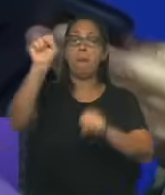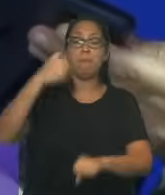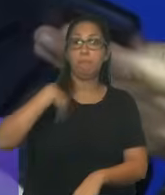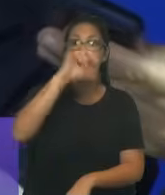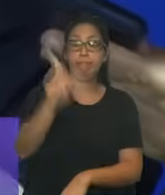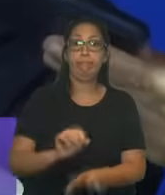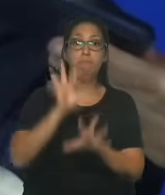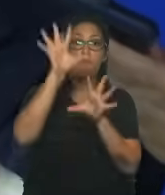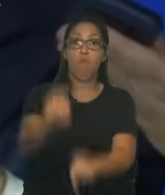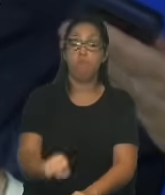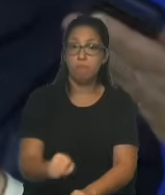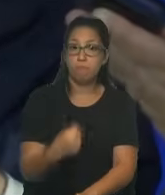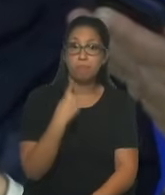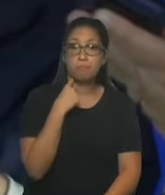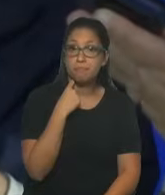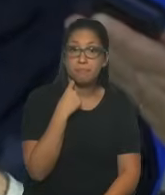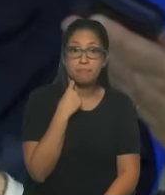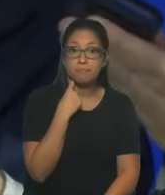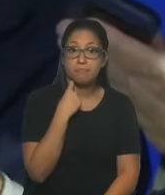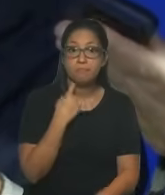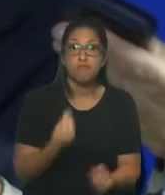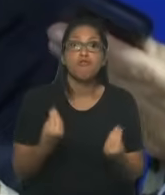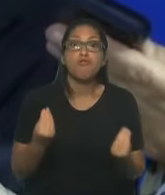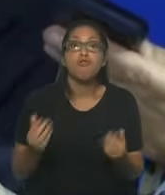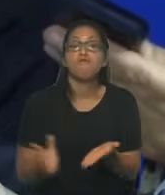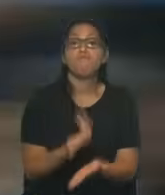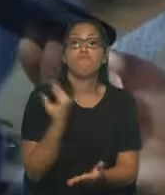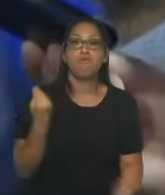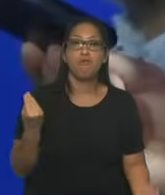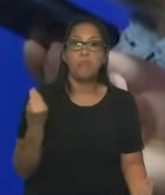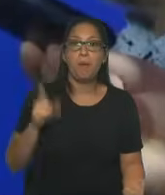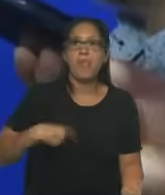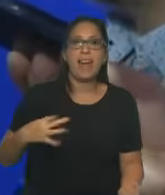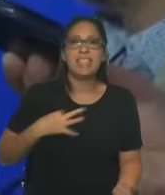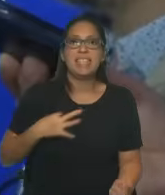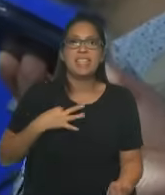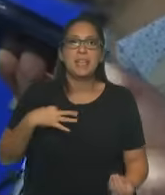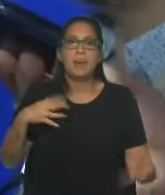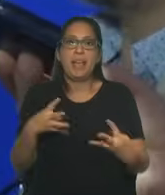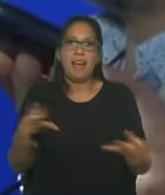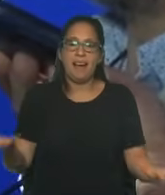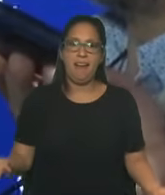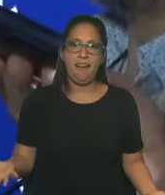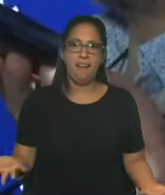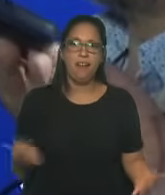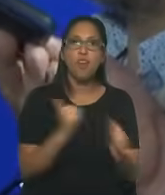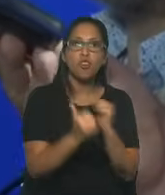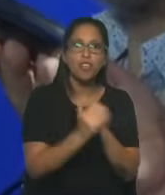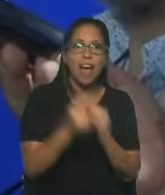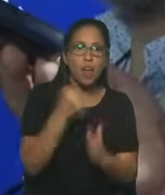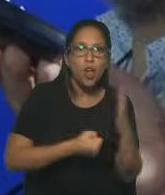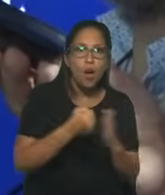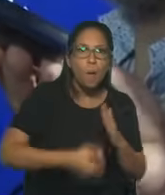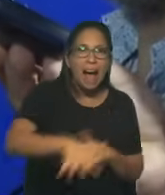del país y bueno, y te cuesta casi, como digo yo, una guerra civil. No pueden ganar la batalla de Rosario. Eso tiene que quedar